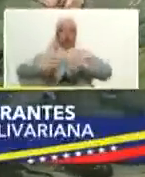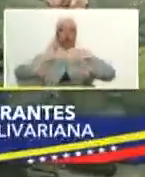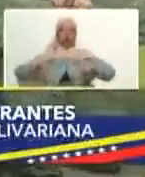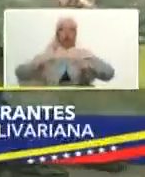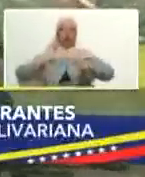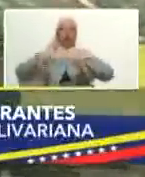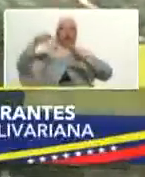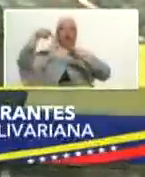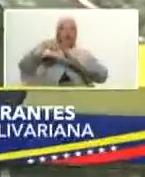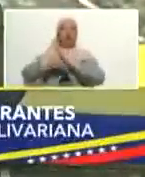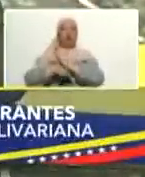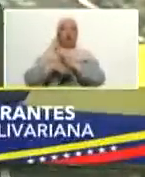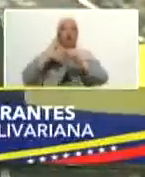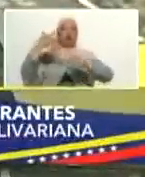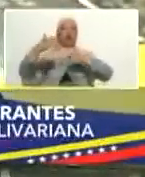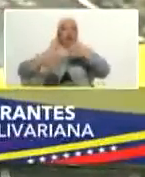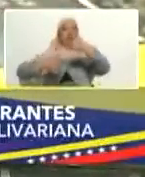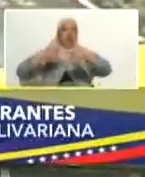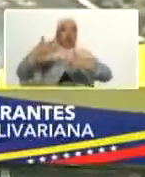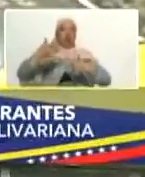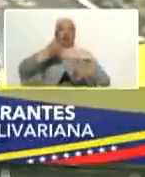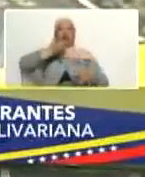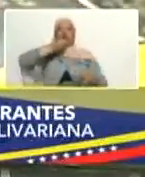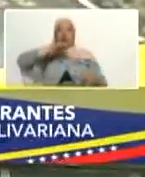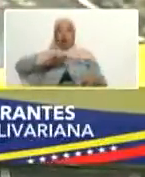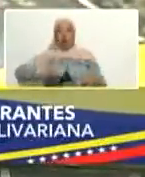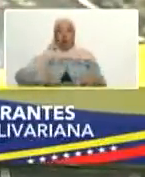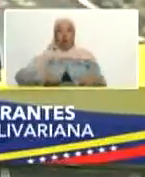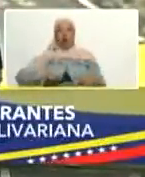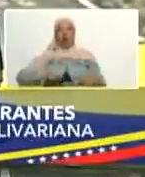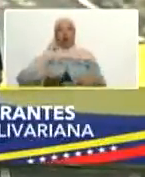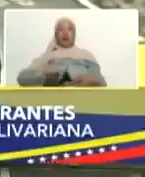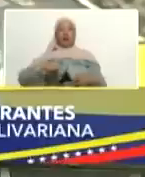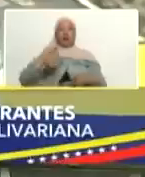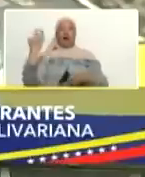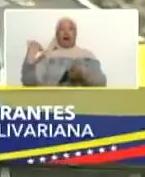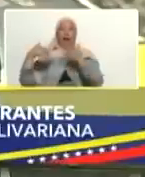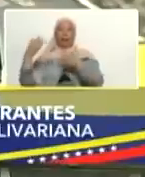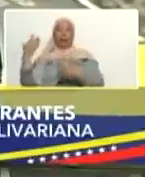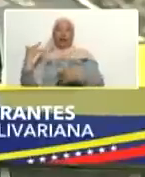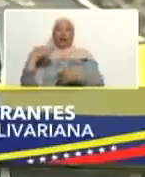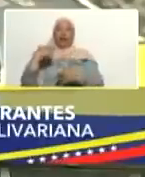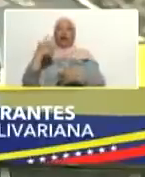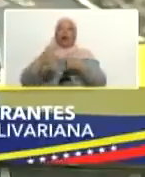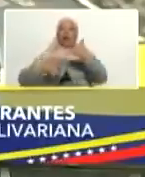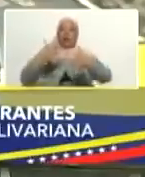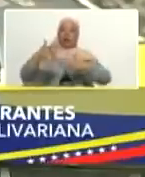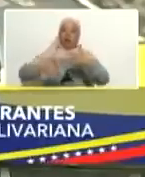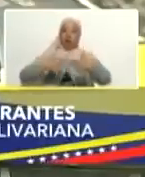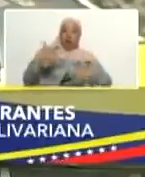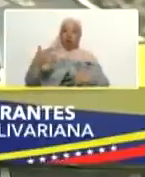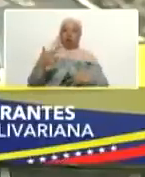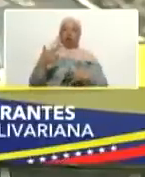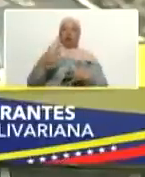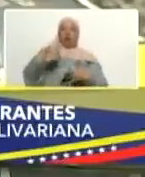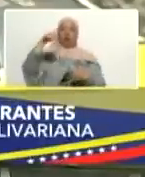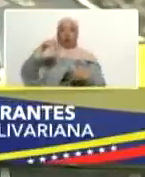inspiración profunda en los eventos históricos, bicentenarios de Bomboná, de Pichincha,